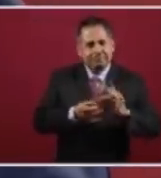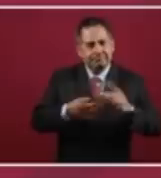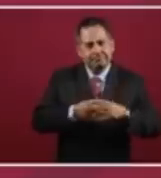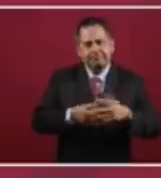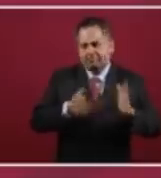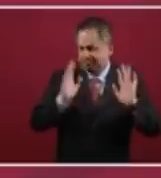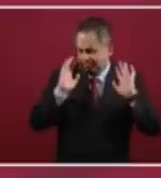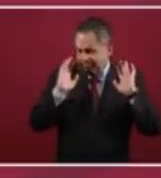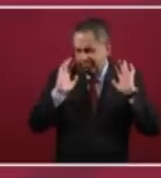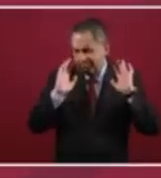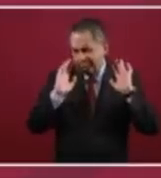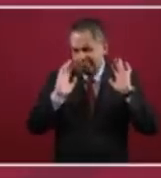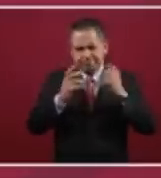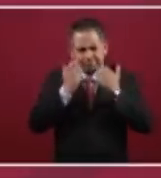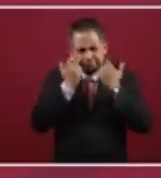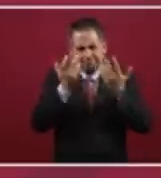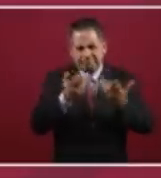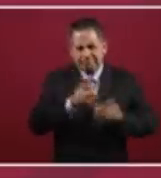todos los que